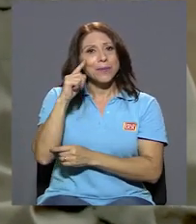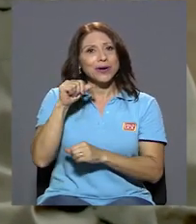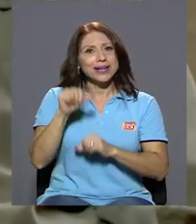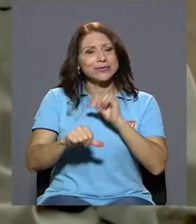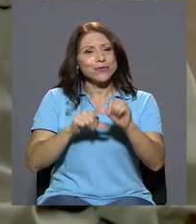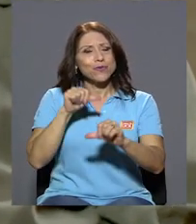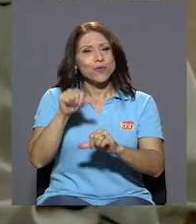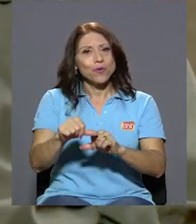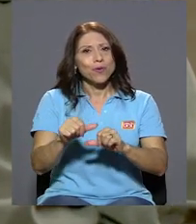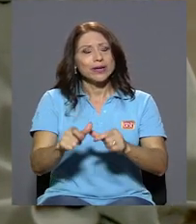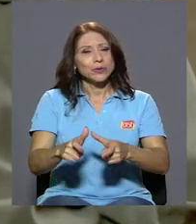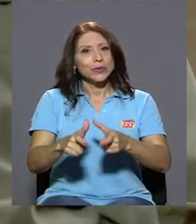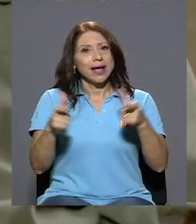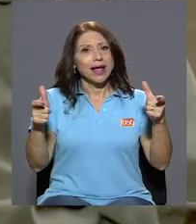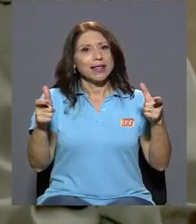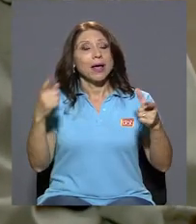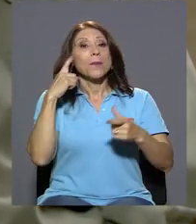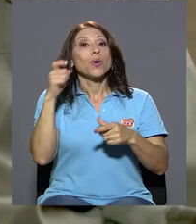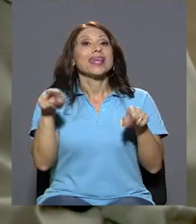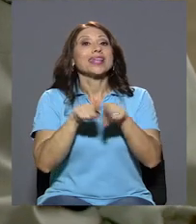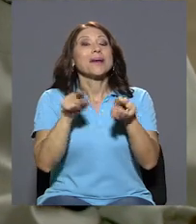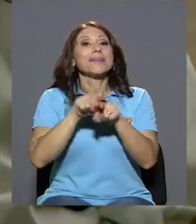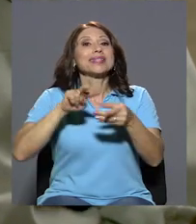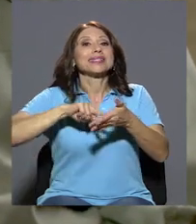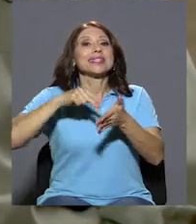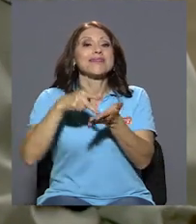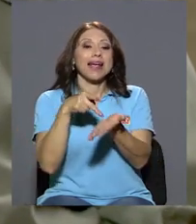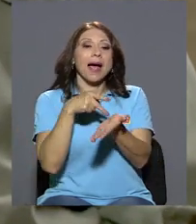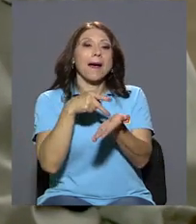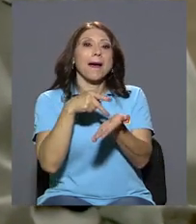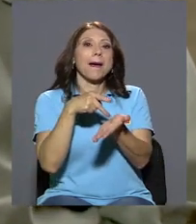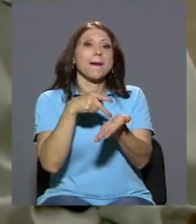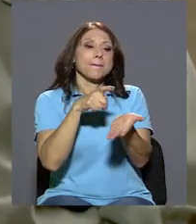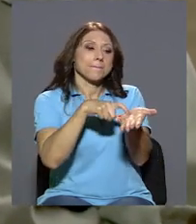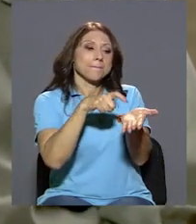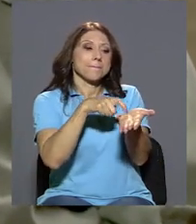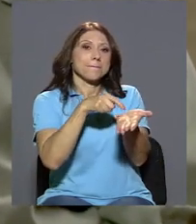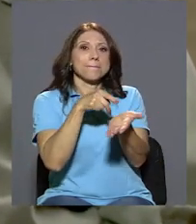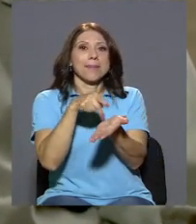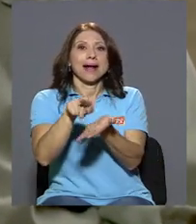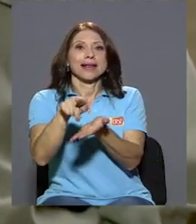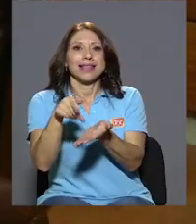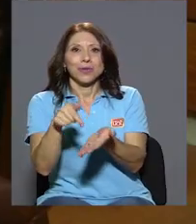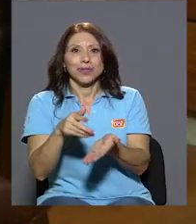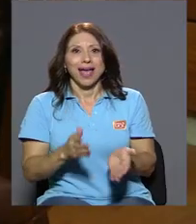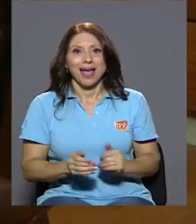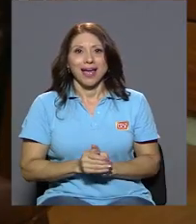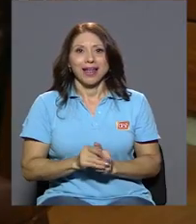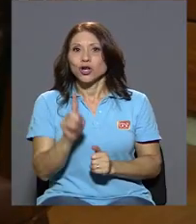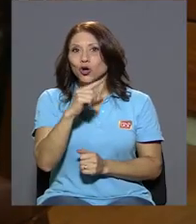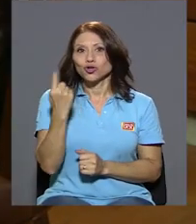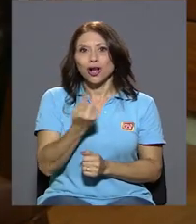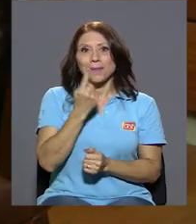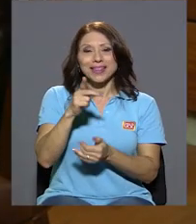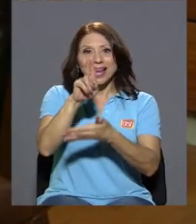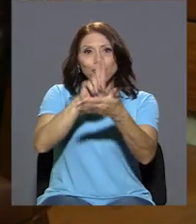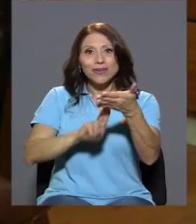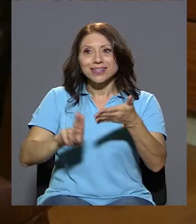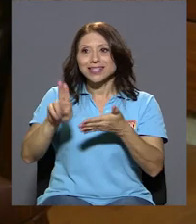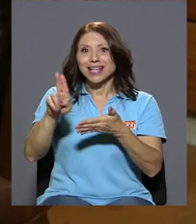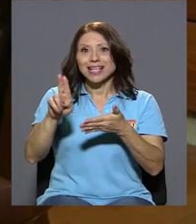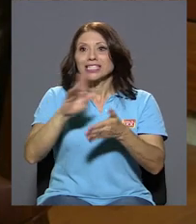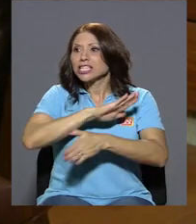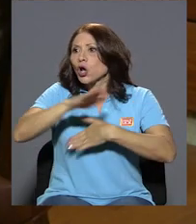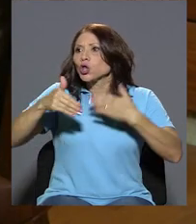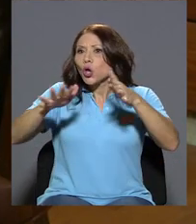tan grande porque también es pagar deuda no no sólo la universidad en sí sino